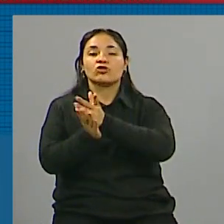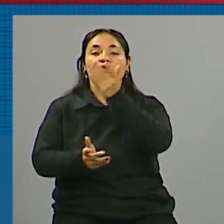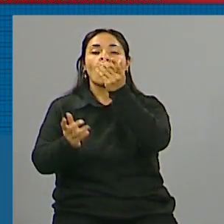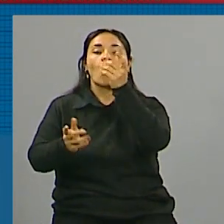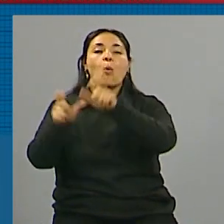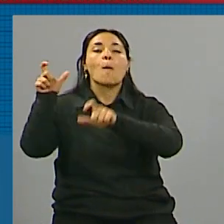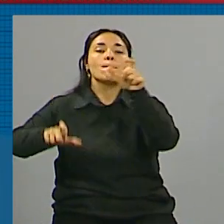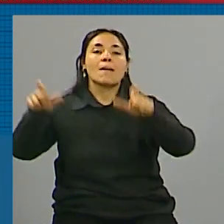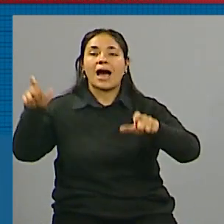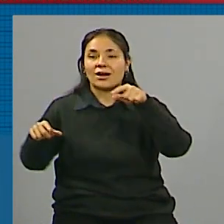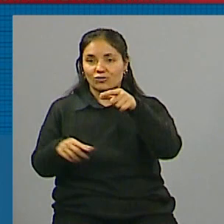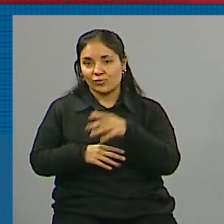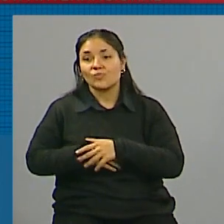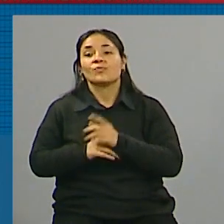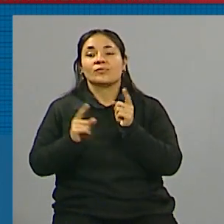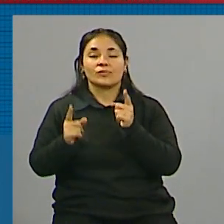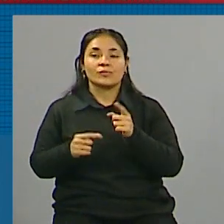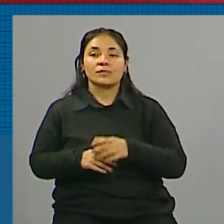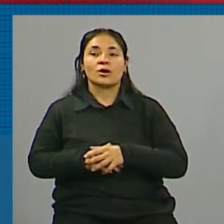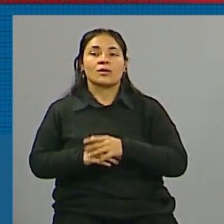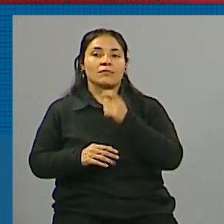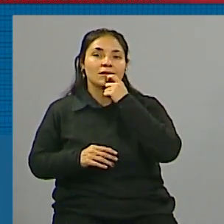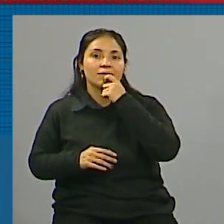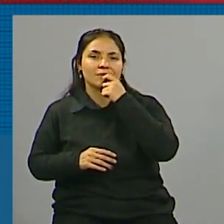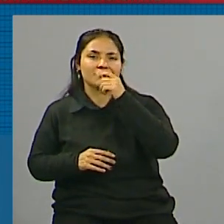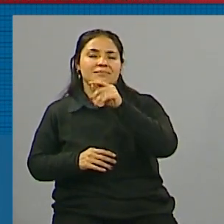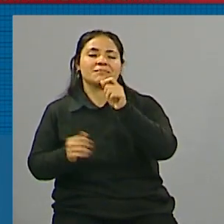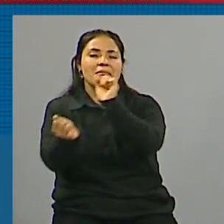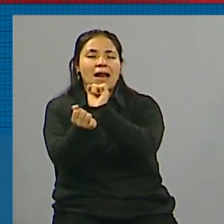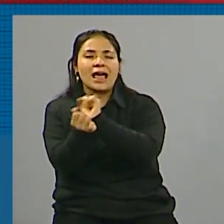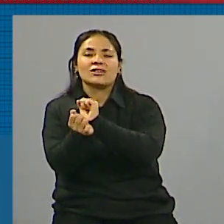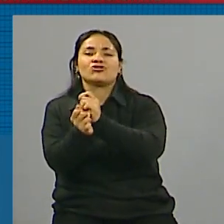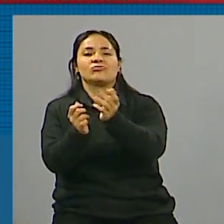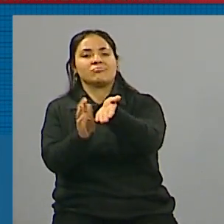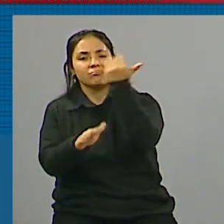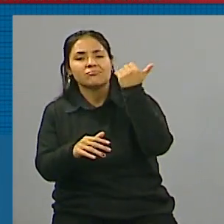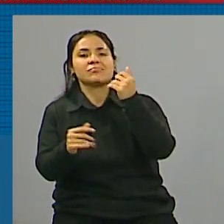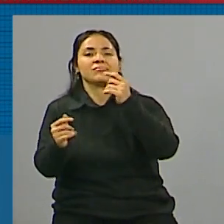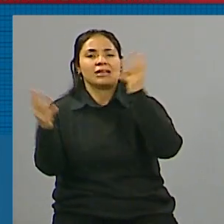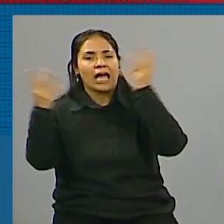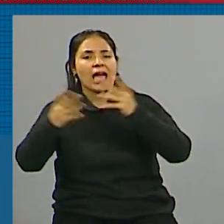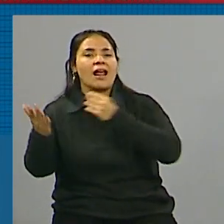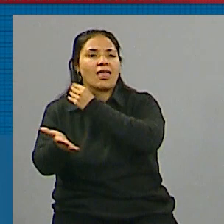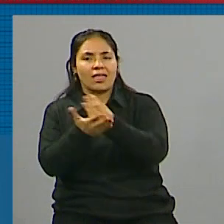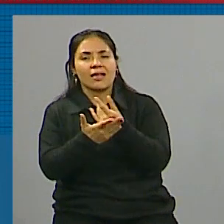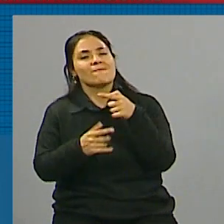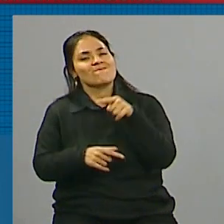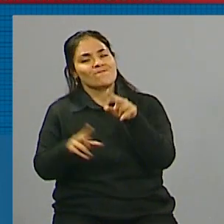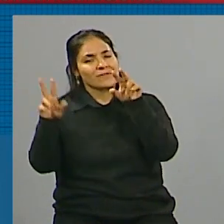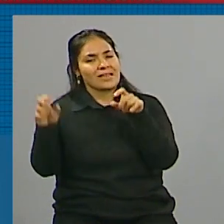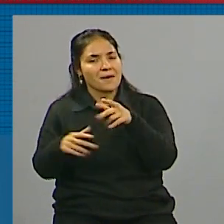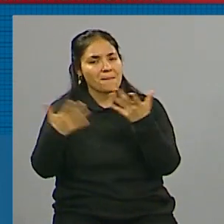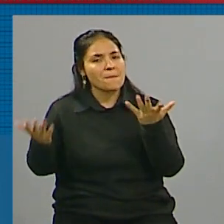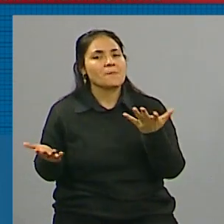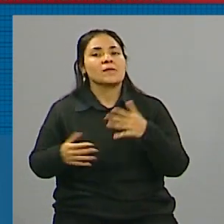de levantamiento de presos con la obligación de participación en frentes bélicos. Entiendo yo que los